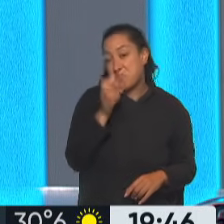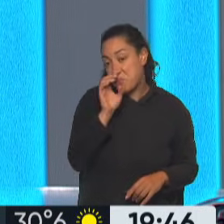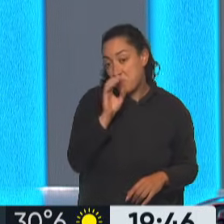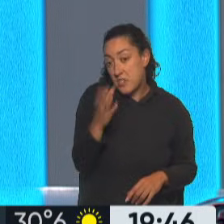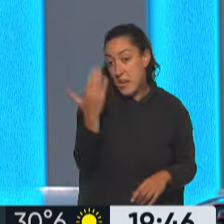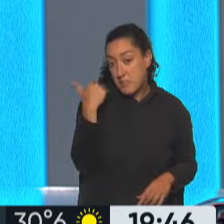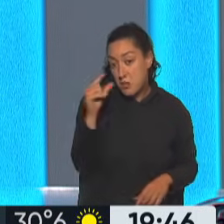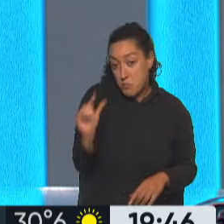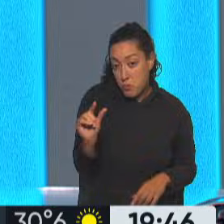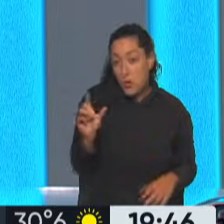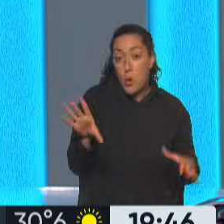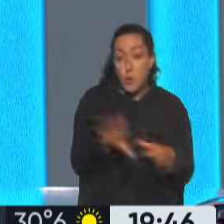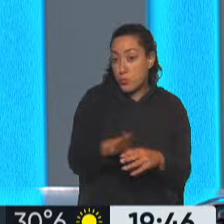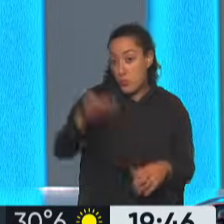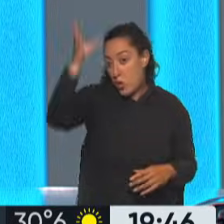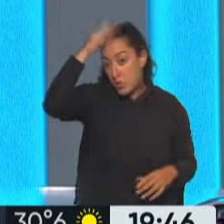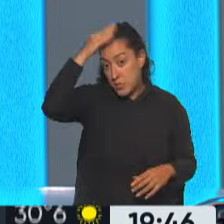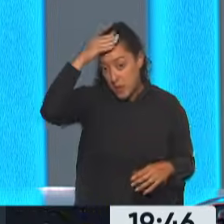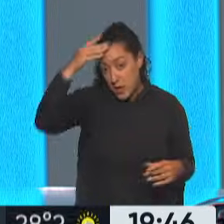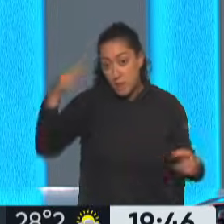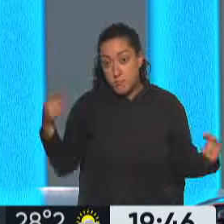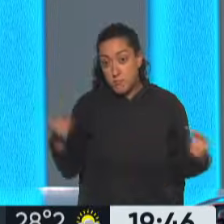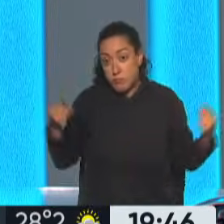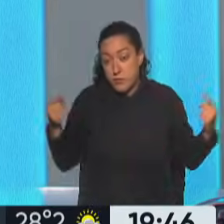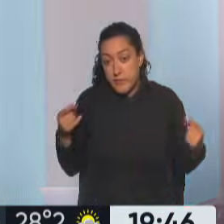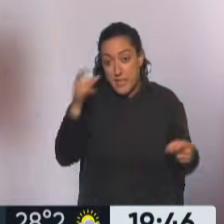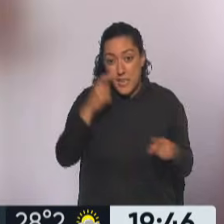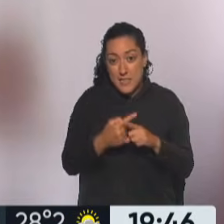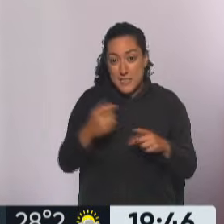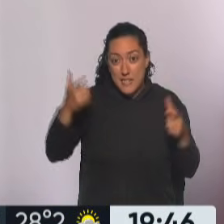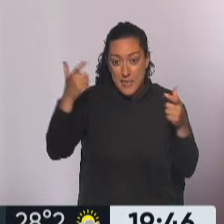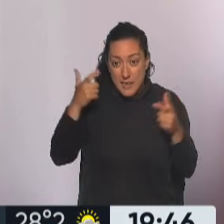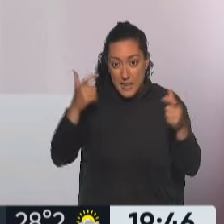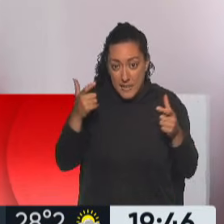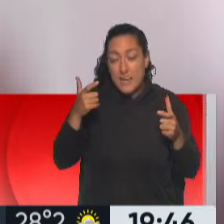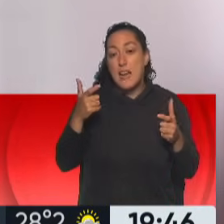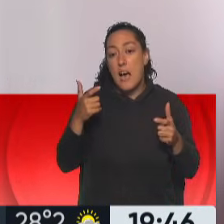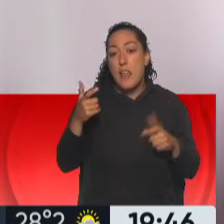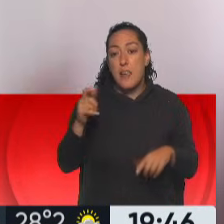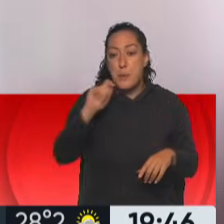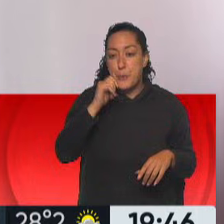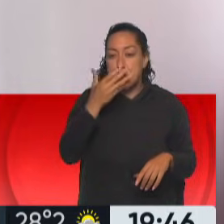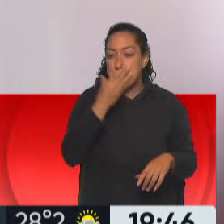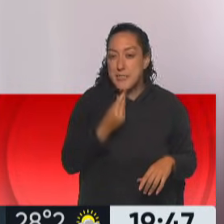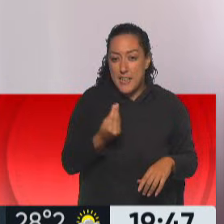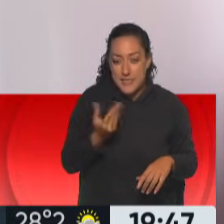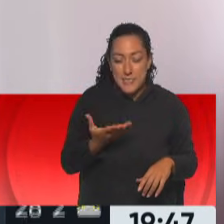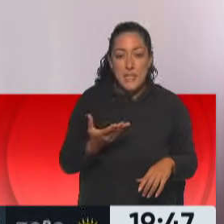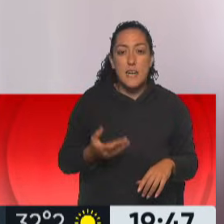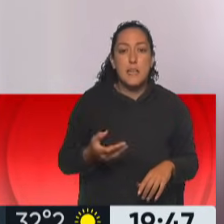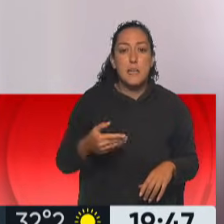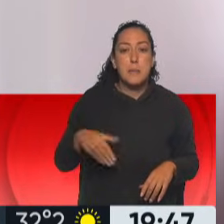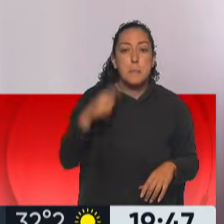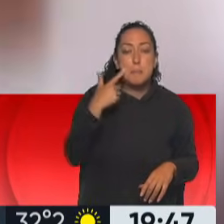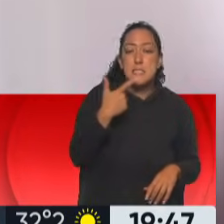un enfrentamiento con Donald Trump. Y estoy hablando de la ex reina de belleza Alicia Machado. ¿Se acuerdan que le había dicho la Miss Gorda,